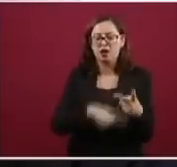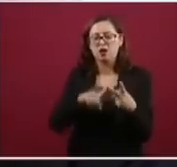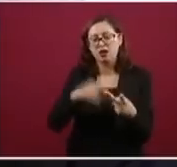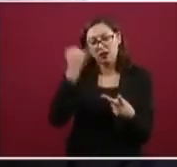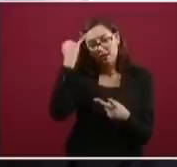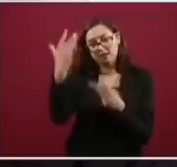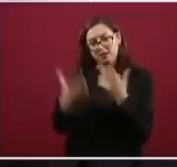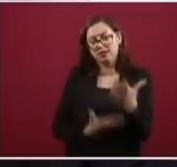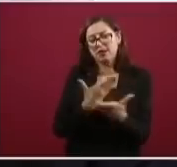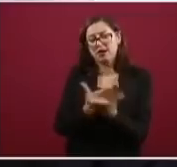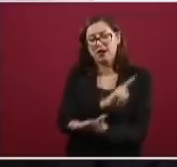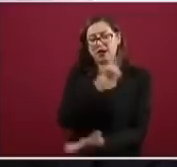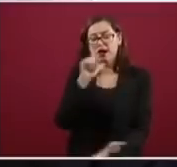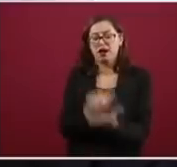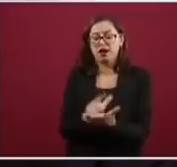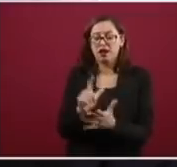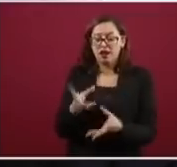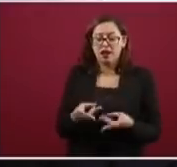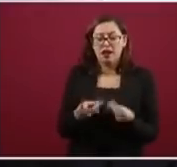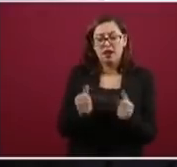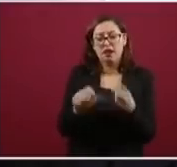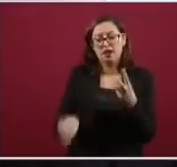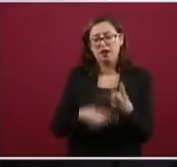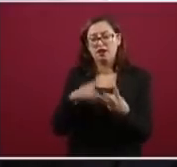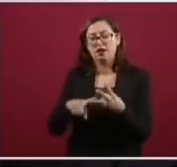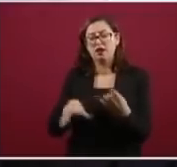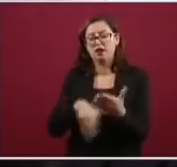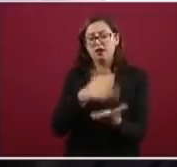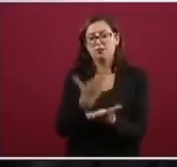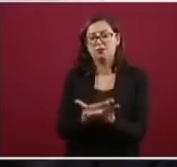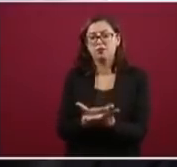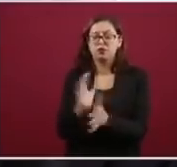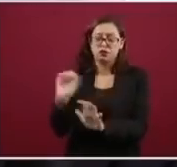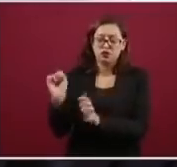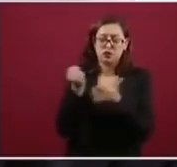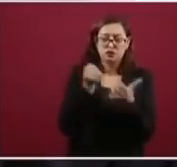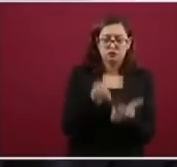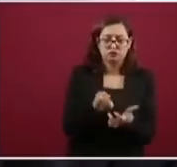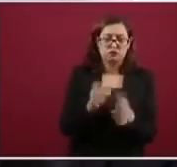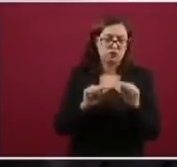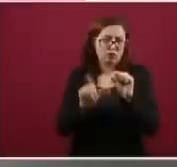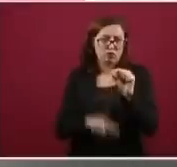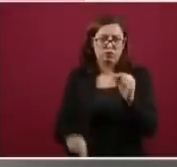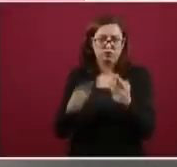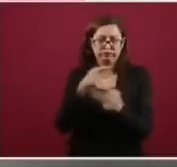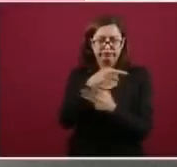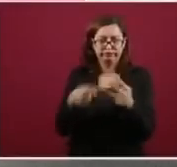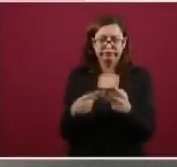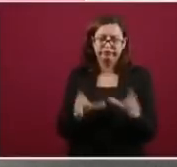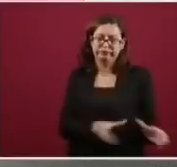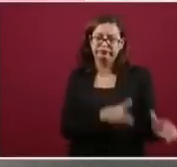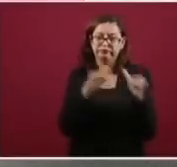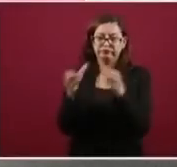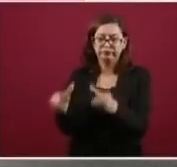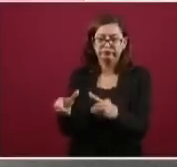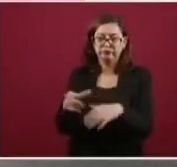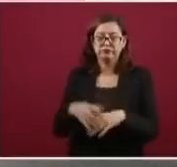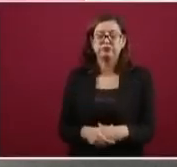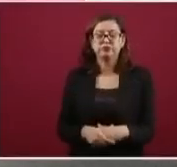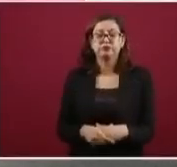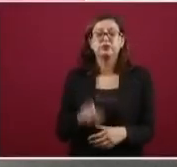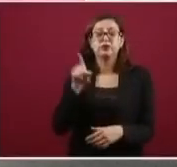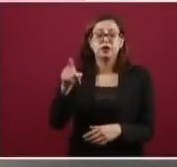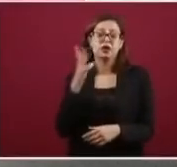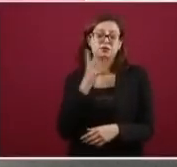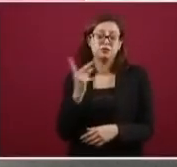de ingresos de la federación y el proyecto de presupuestos de egresos de la federación la cámara de diputados que es quien es la cámara de origen